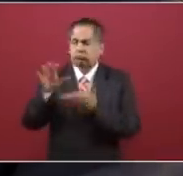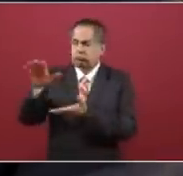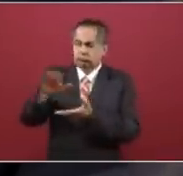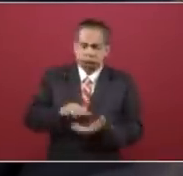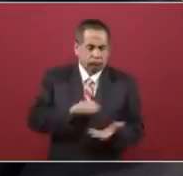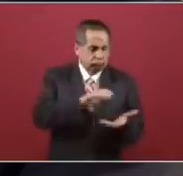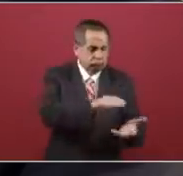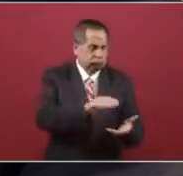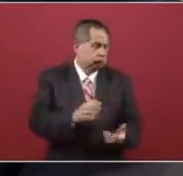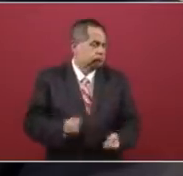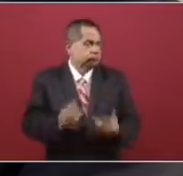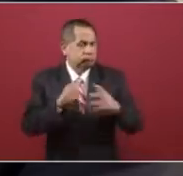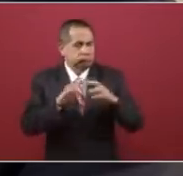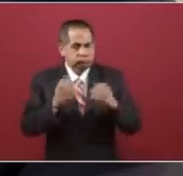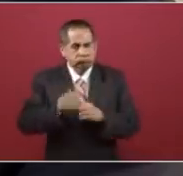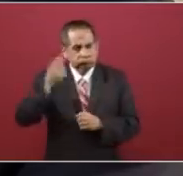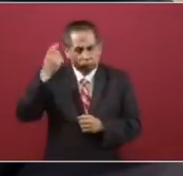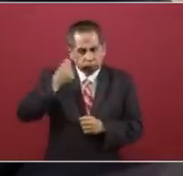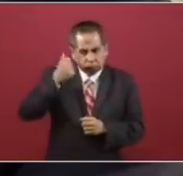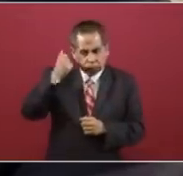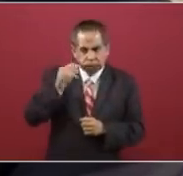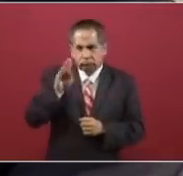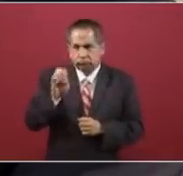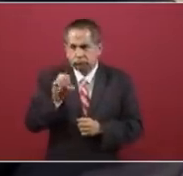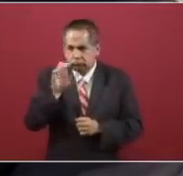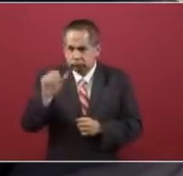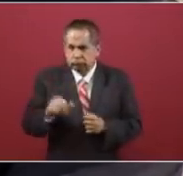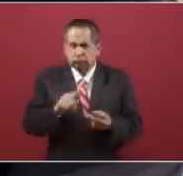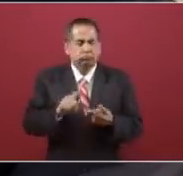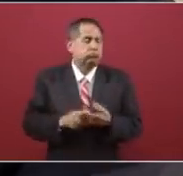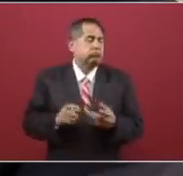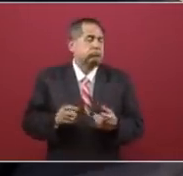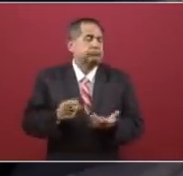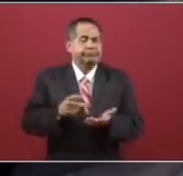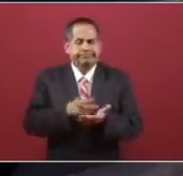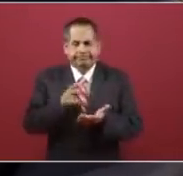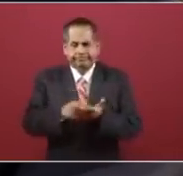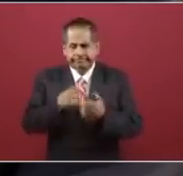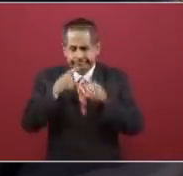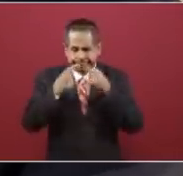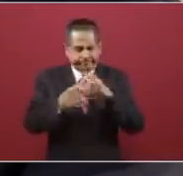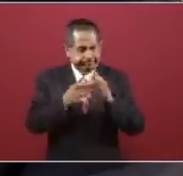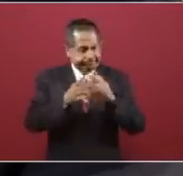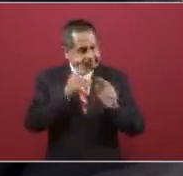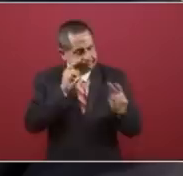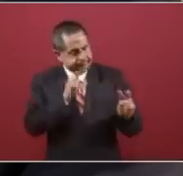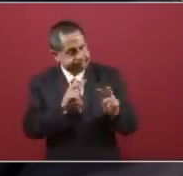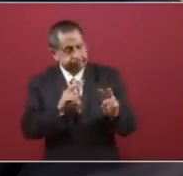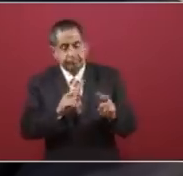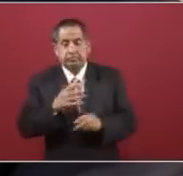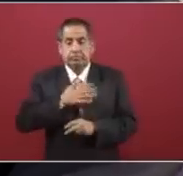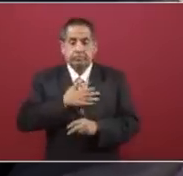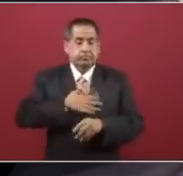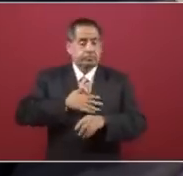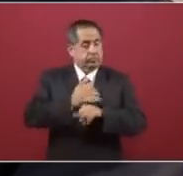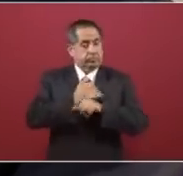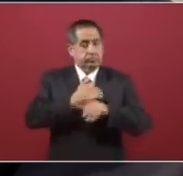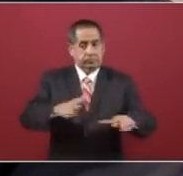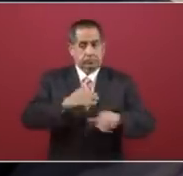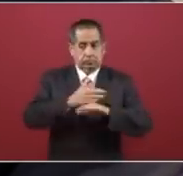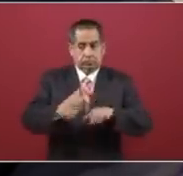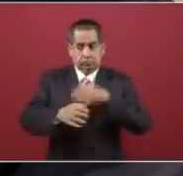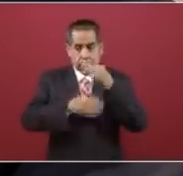de apoyo para becas, eh constantemente estamos viendo eso. En mi informe